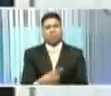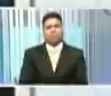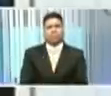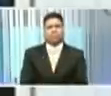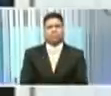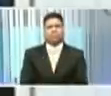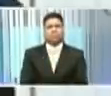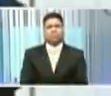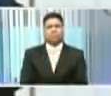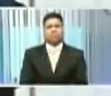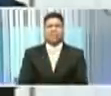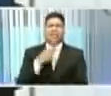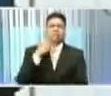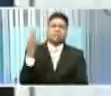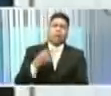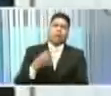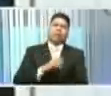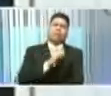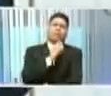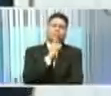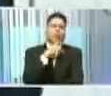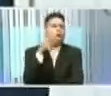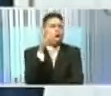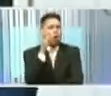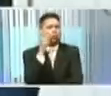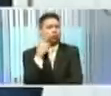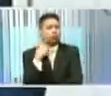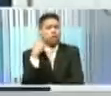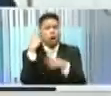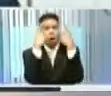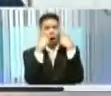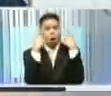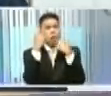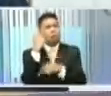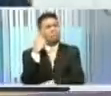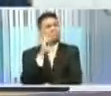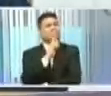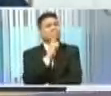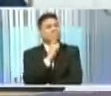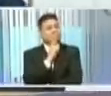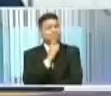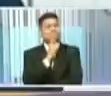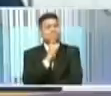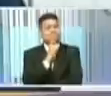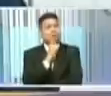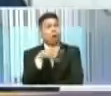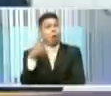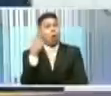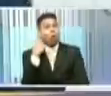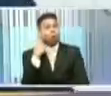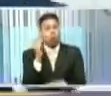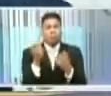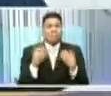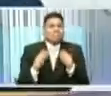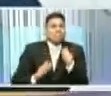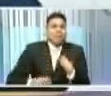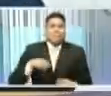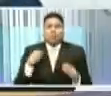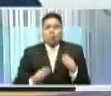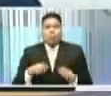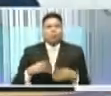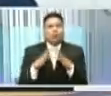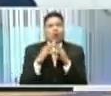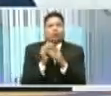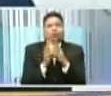De verdad, cuando uno lo ve declarar y le ve los ojos, uno ve la desesperación y el drama en que